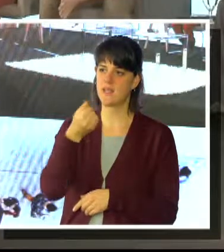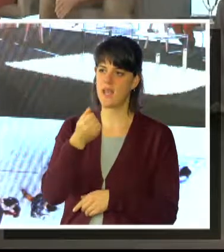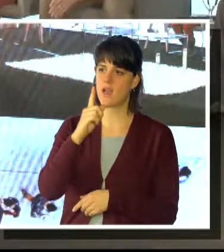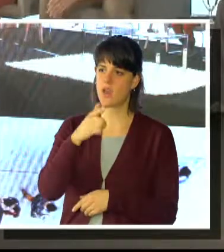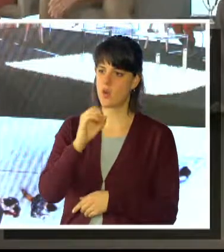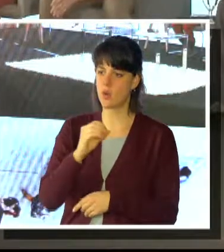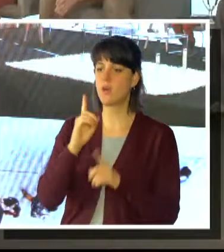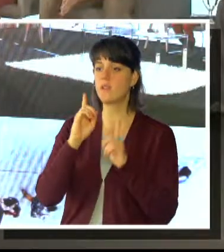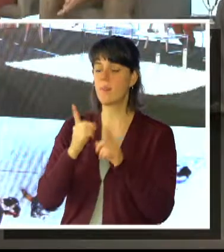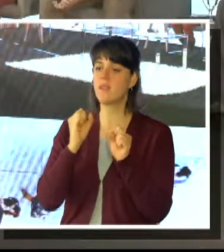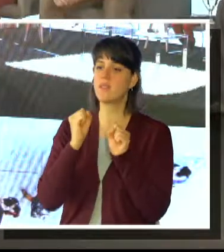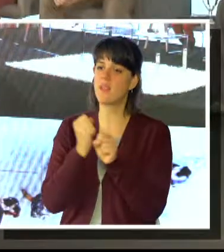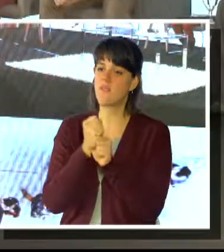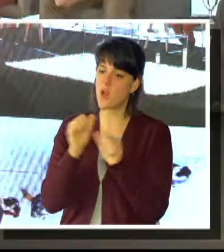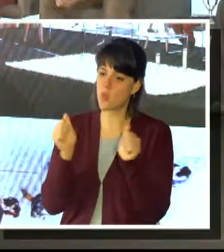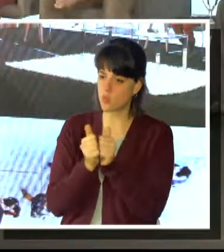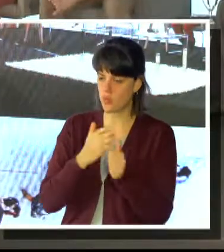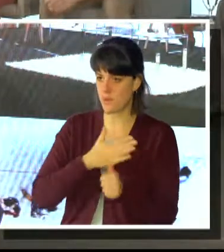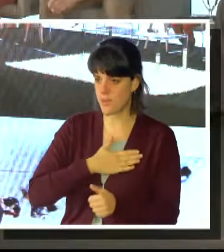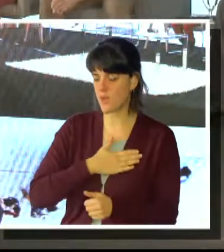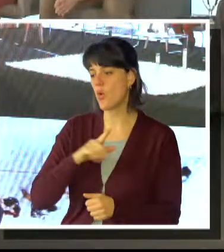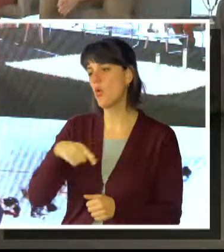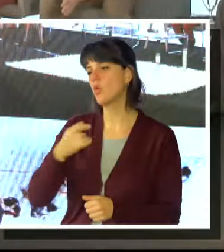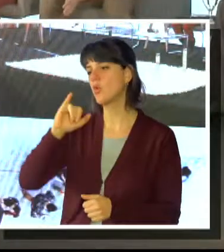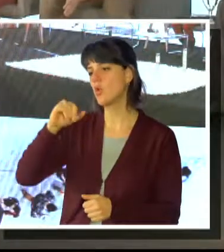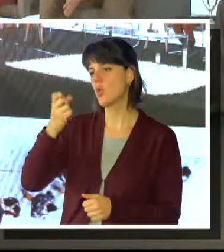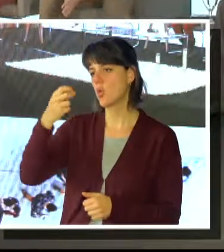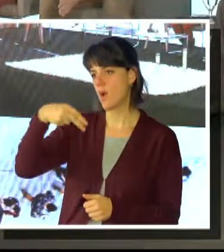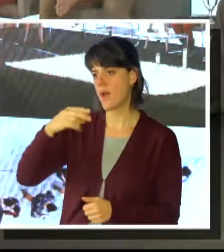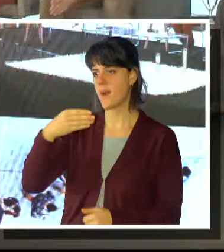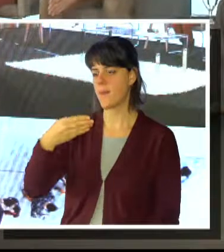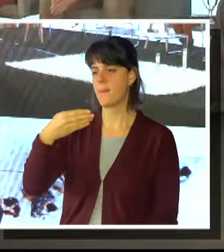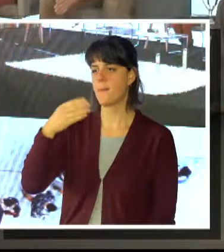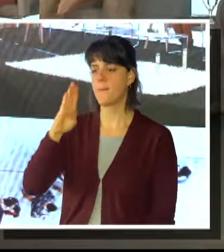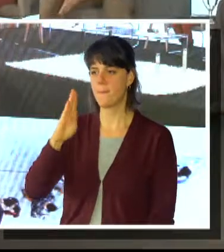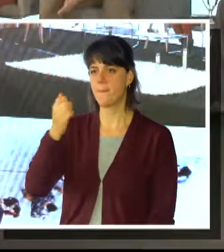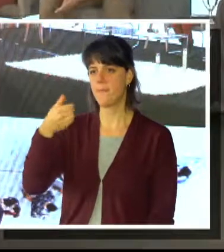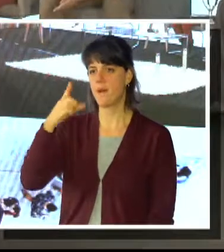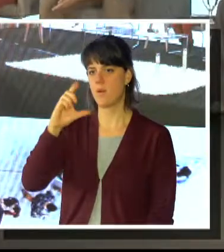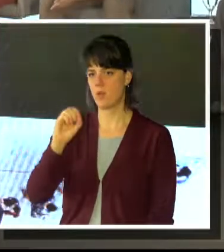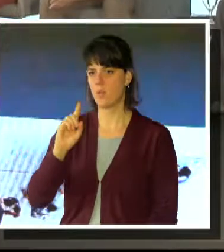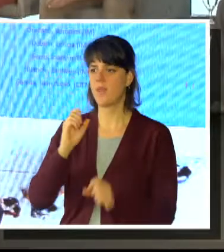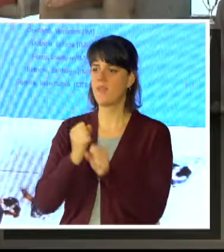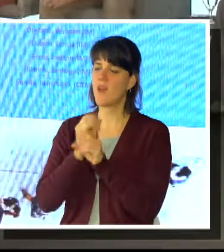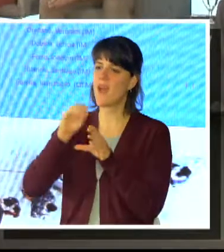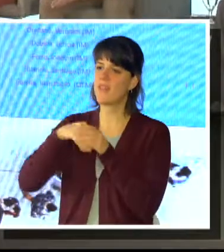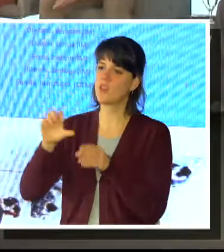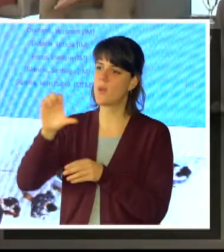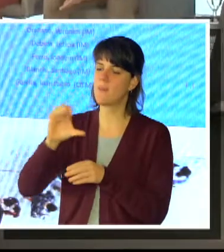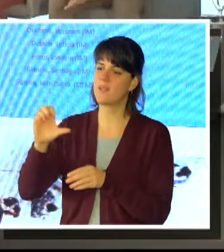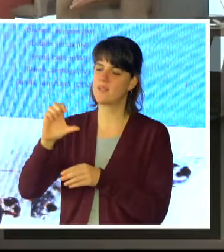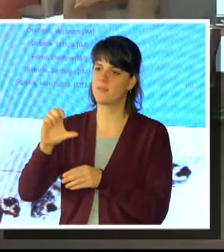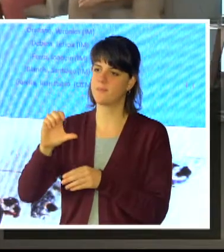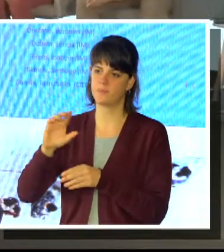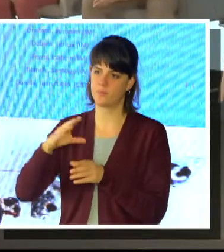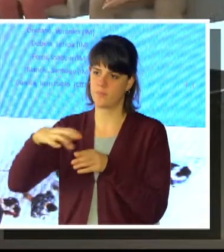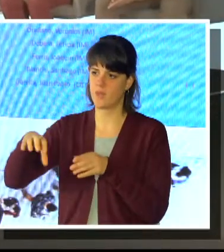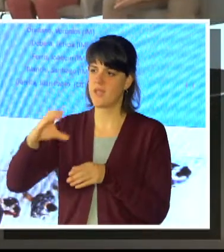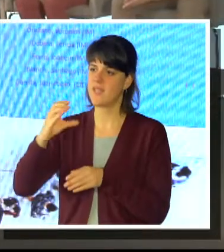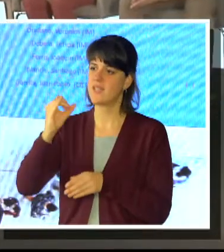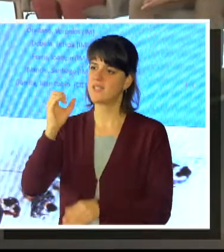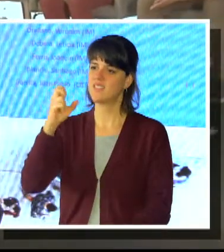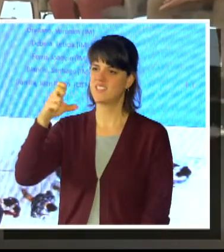Tecnología para Ciudades Inteligentes y al Departamento de Desarrollo Sostenible e Inteligente. A diferencia de otras ponencias, nosotros venimos como